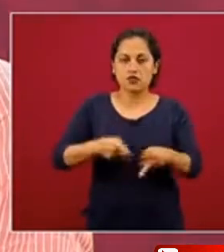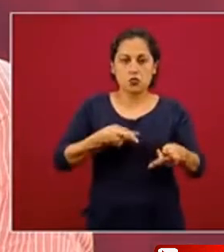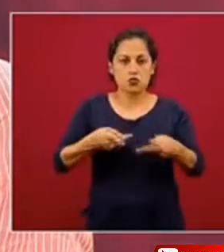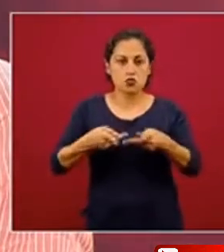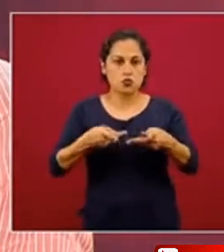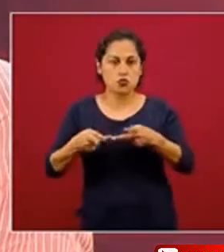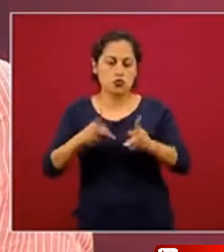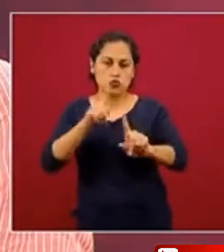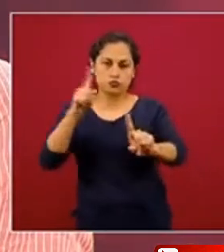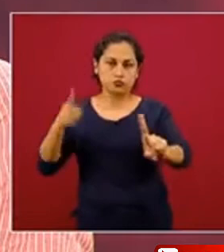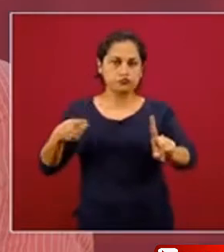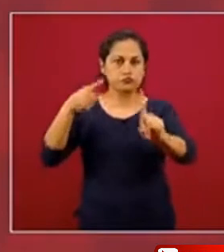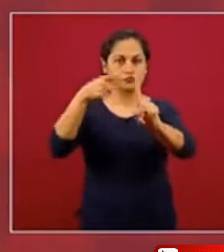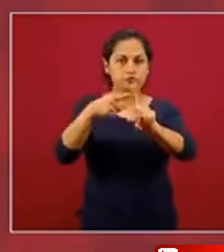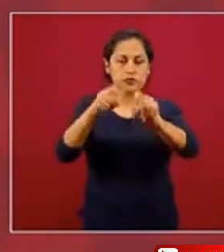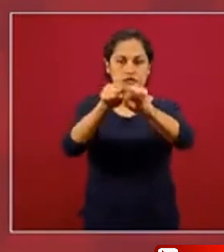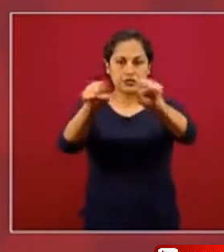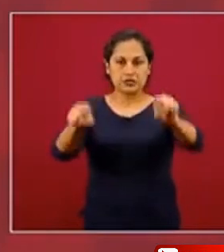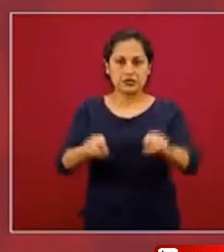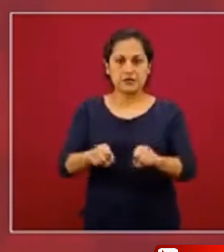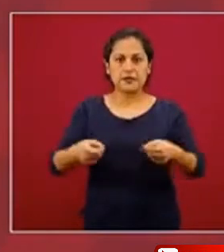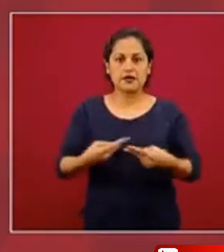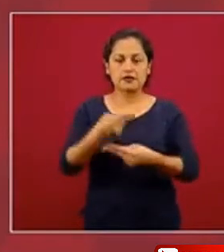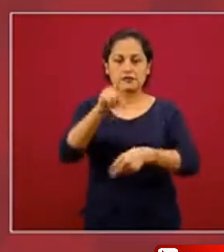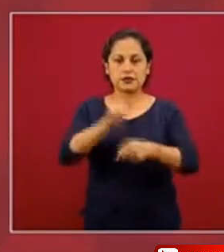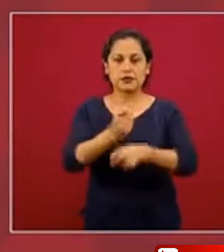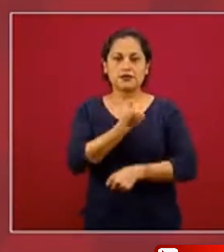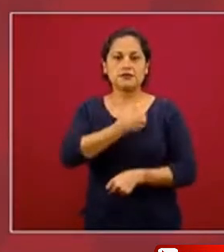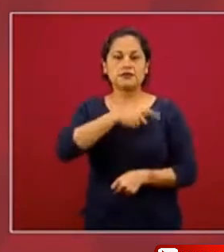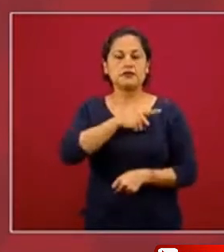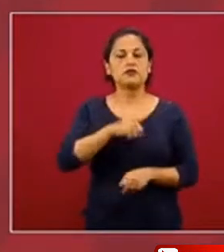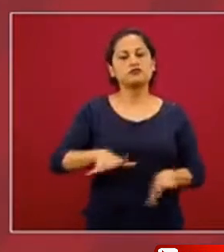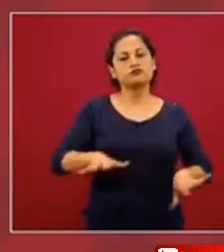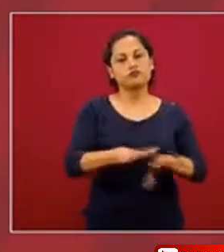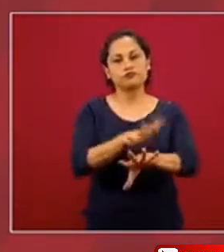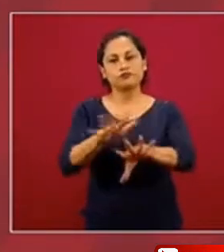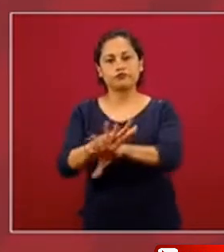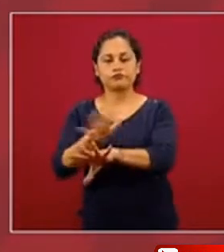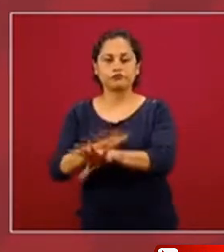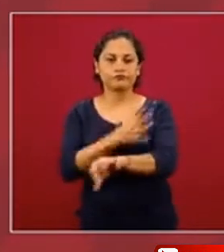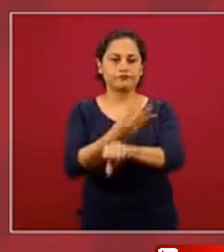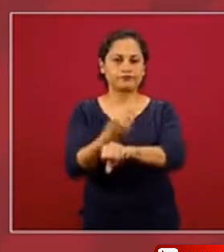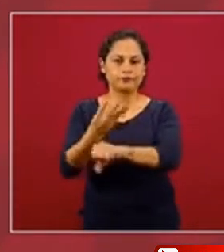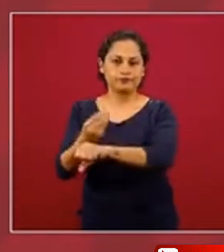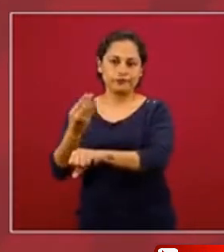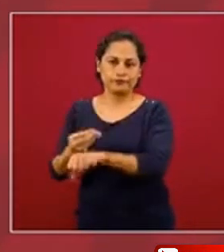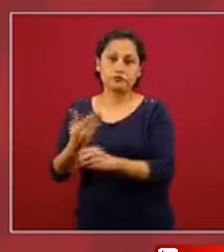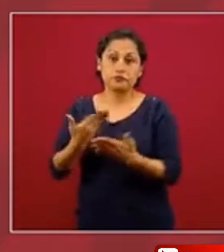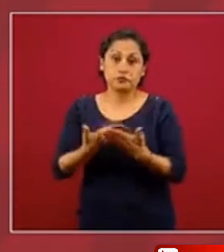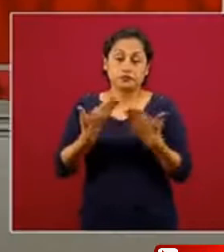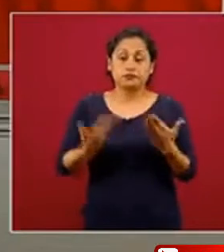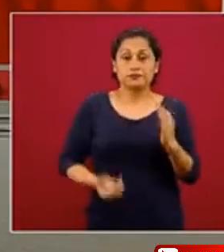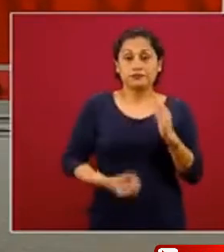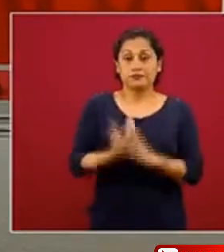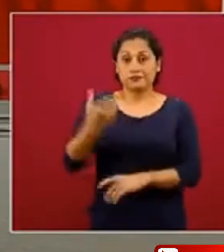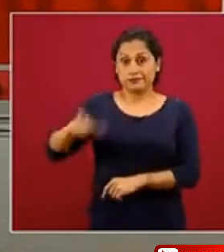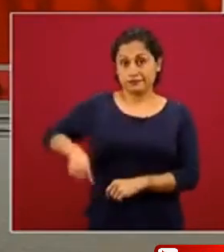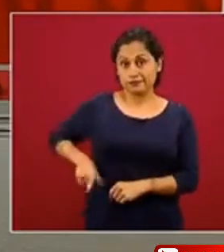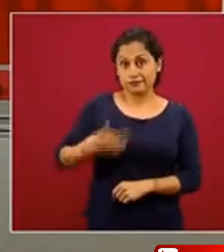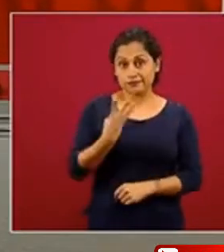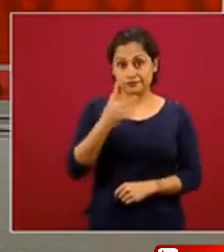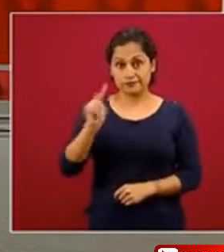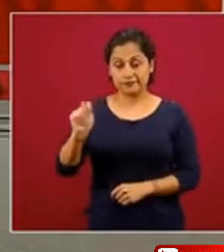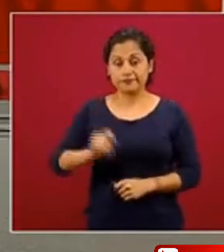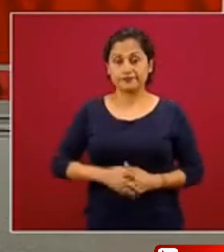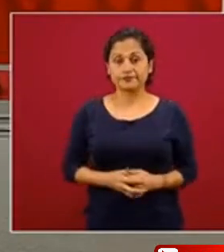la transformación del Sistema Nacional de Salud en este proceso, en este gobierno de la Cuarta Transformación. Y